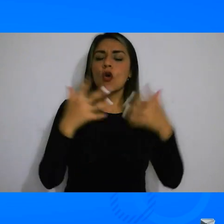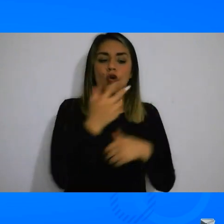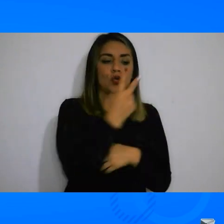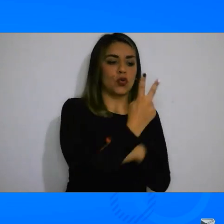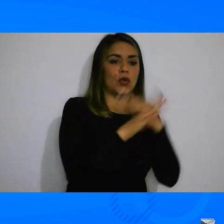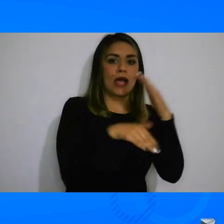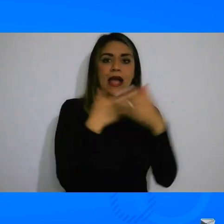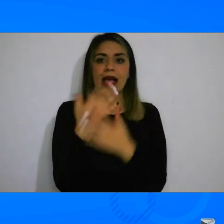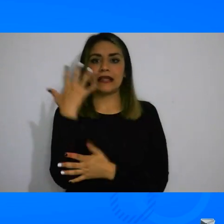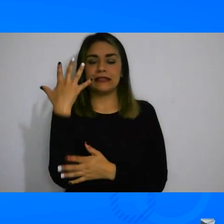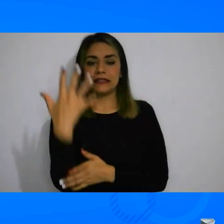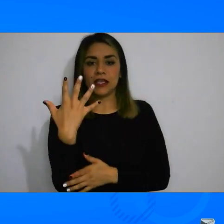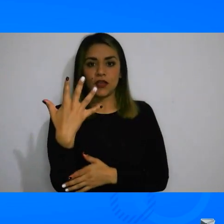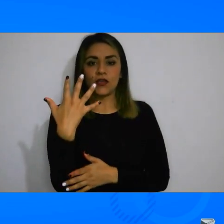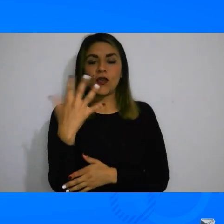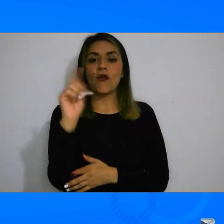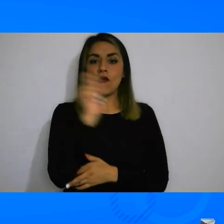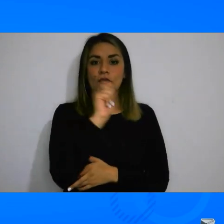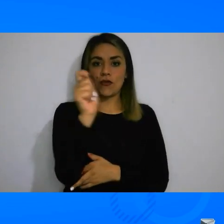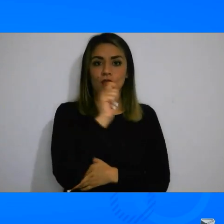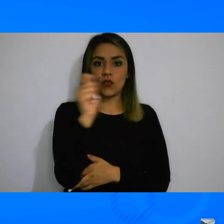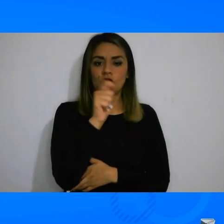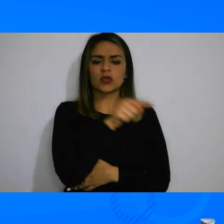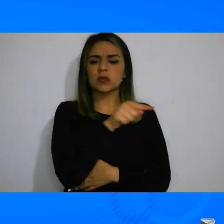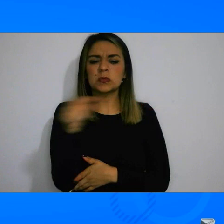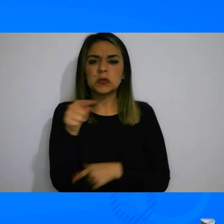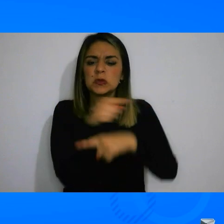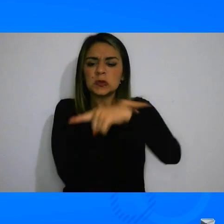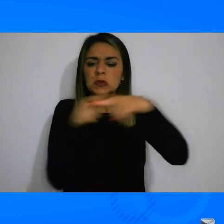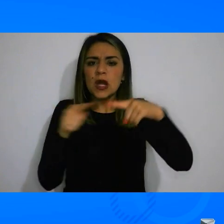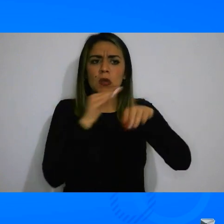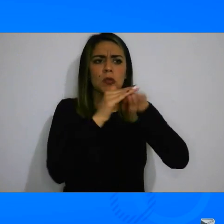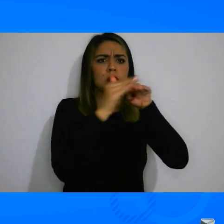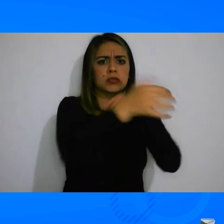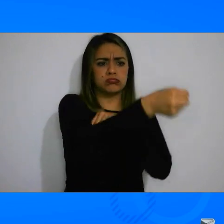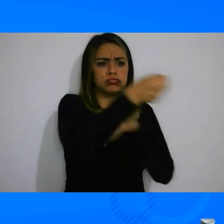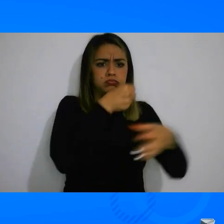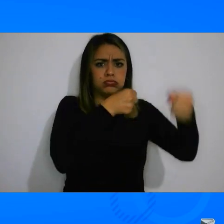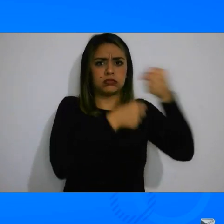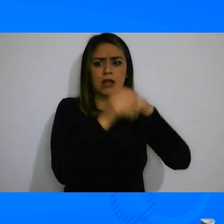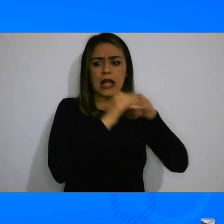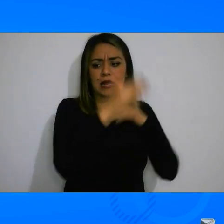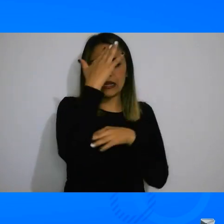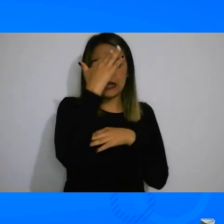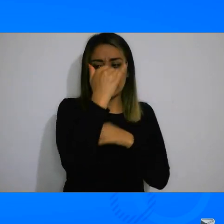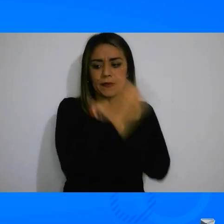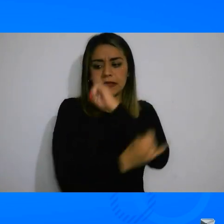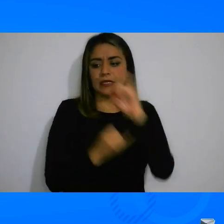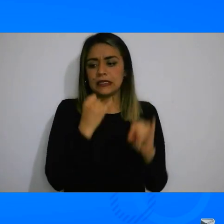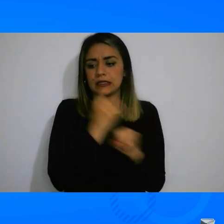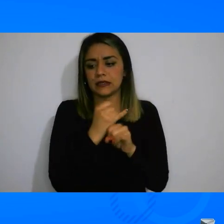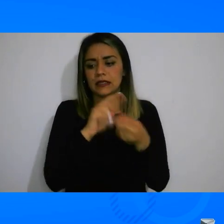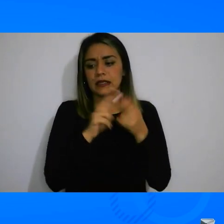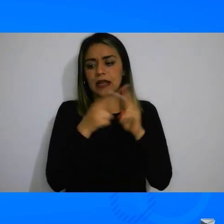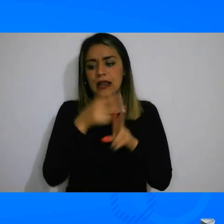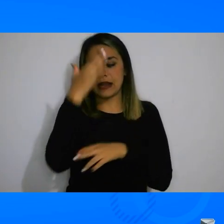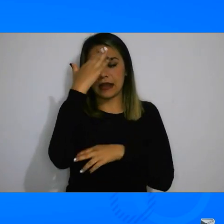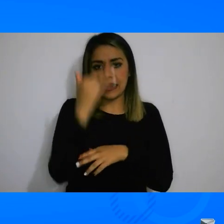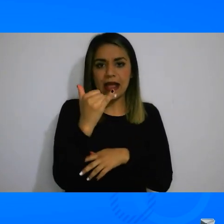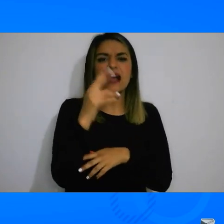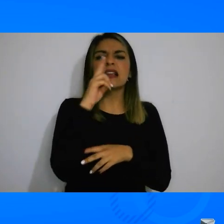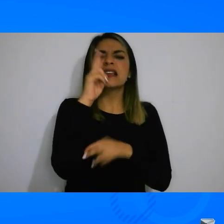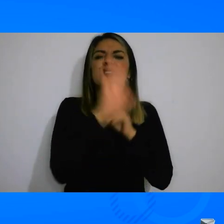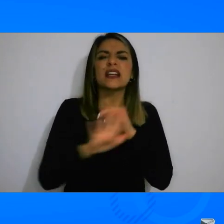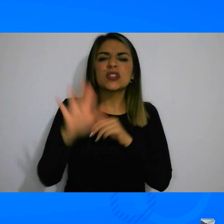5 de agosto vamos a tener grandes invitados de la academia, internacionales, nacionales, quienes van a